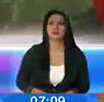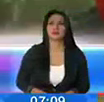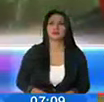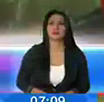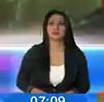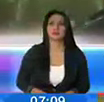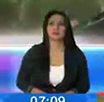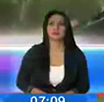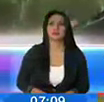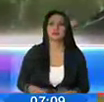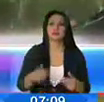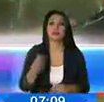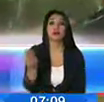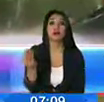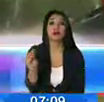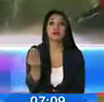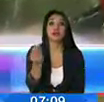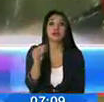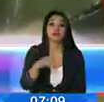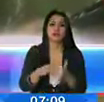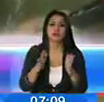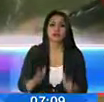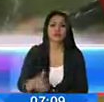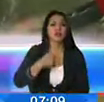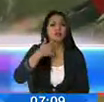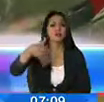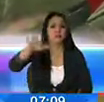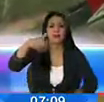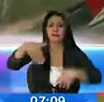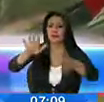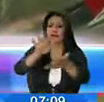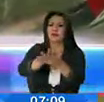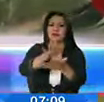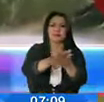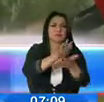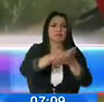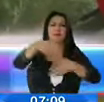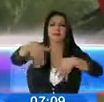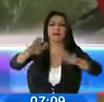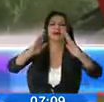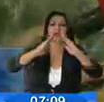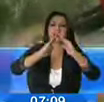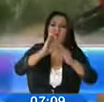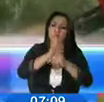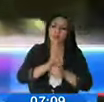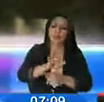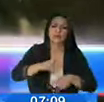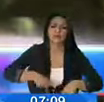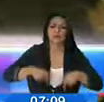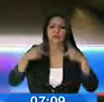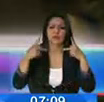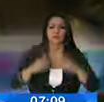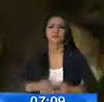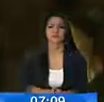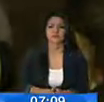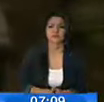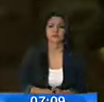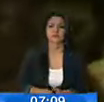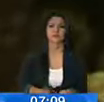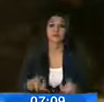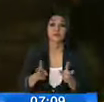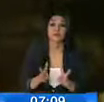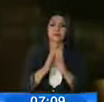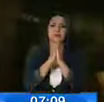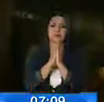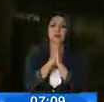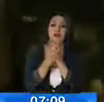He hablado con los jóvenes estudiantes para que por favor se retiren a las casas para precautelar su integridad. Así también habría solicitado